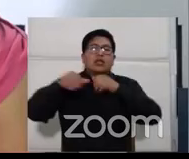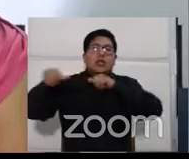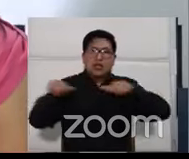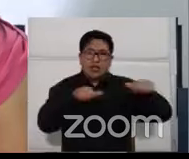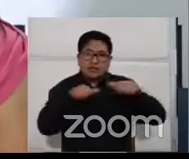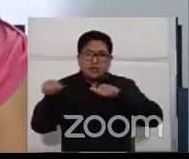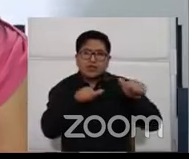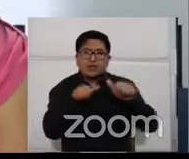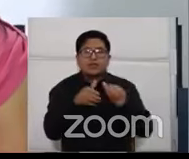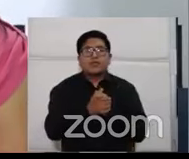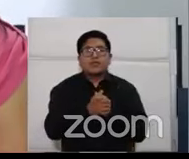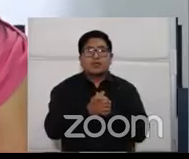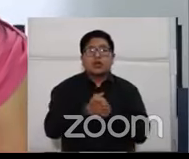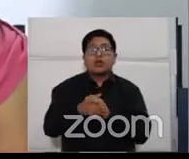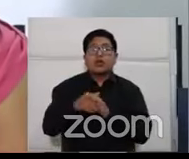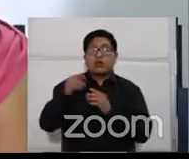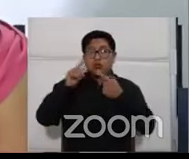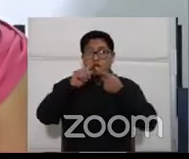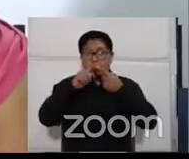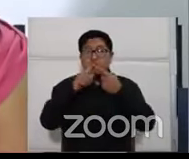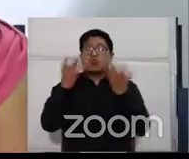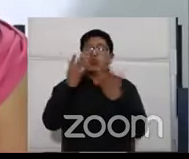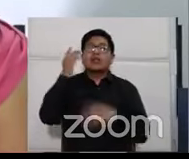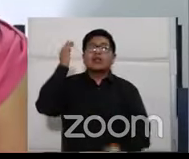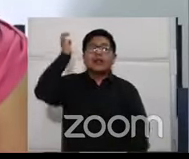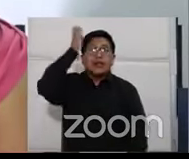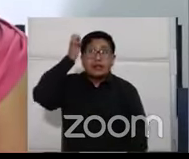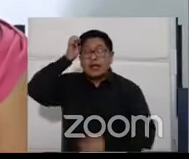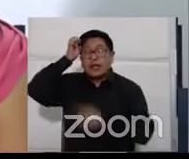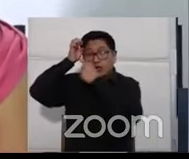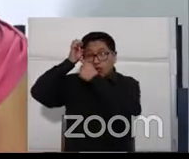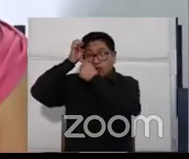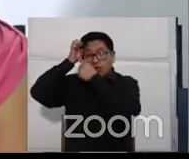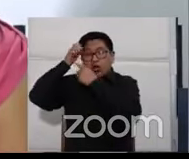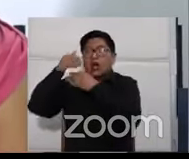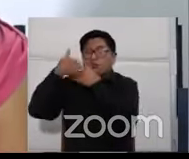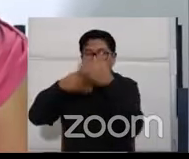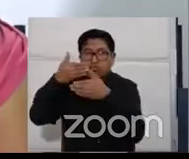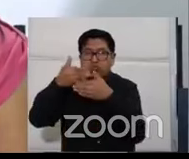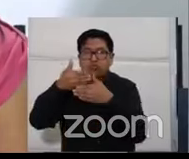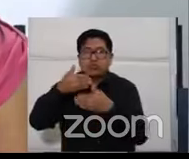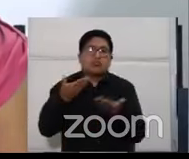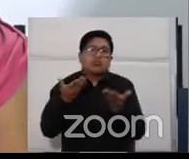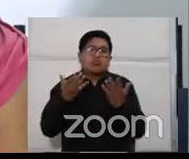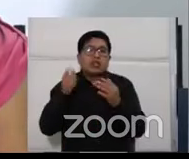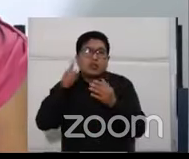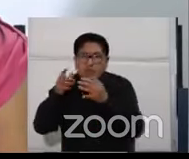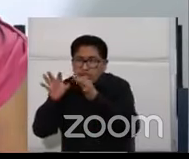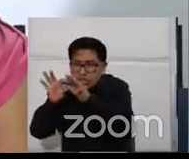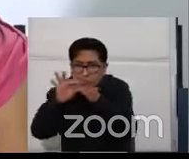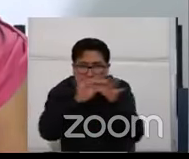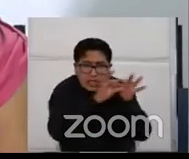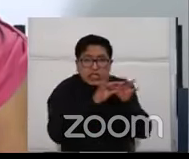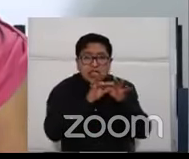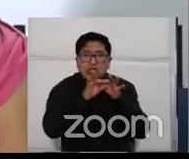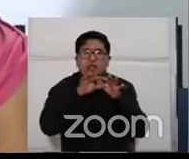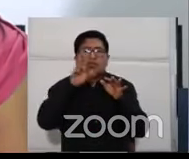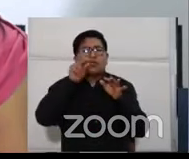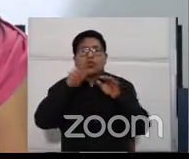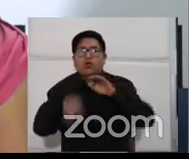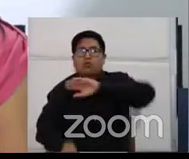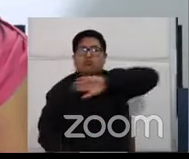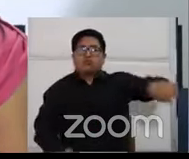desde la gestión pública de manera integral y no como medidas o acciones aisladas de la planificación estatal